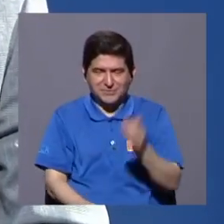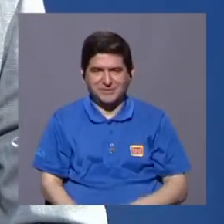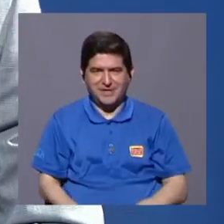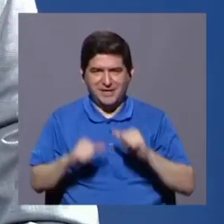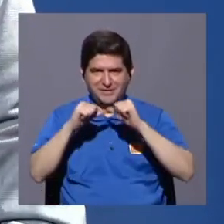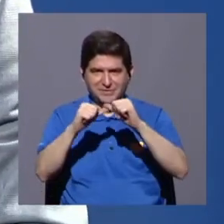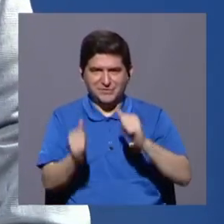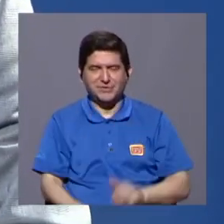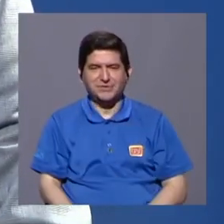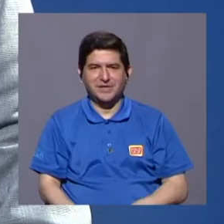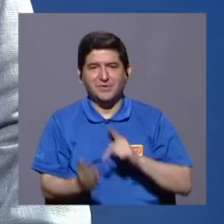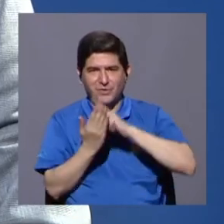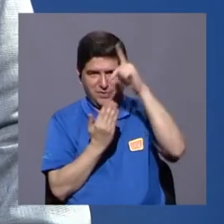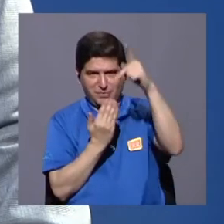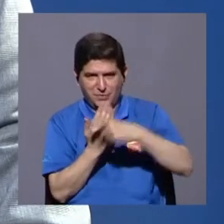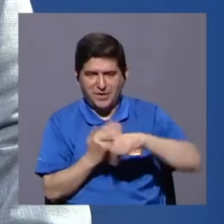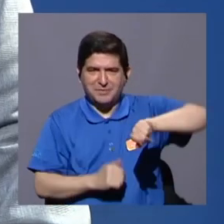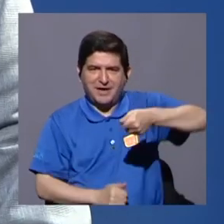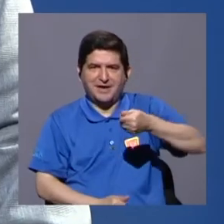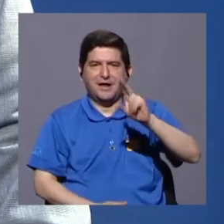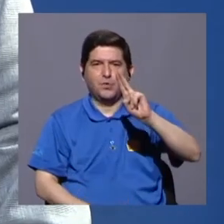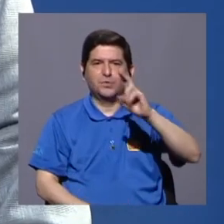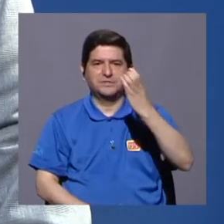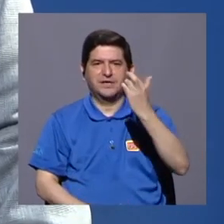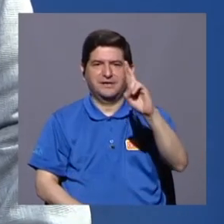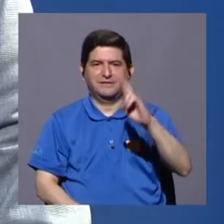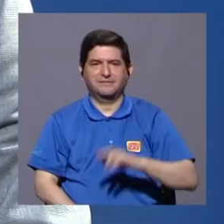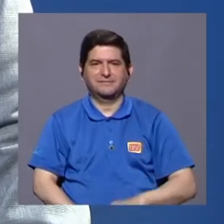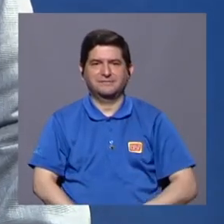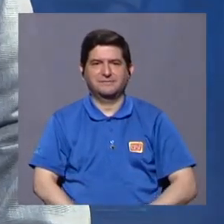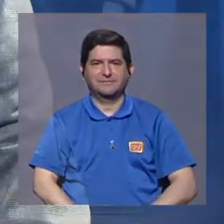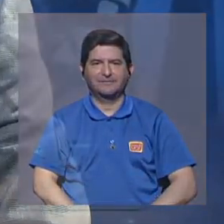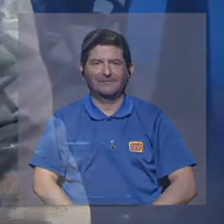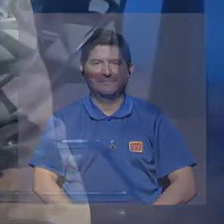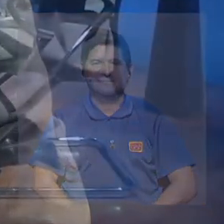continúen por favor con la programación de canal user